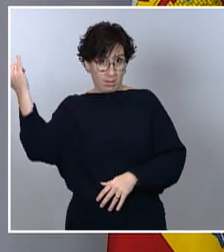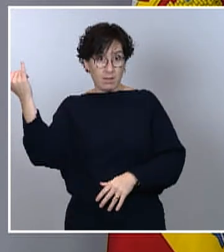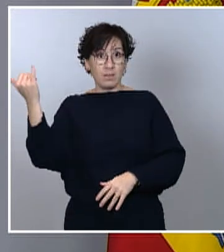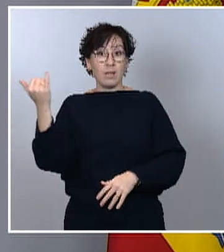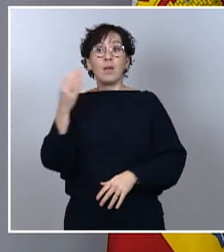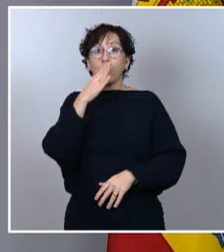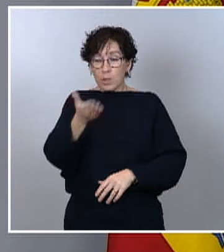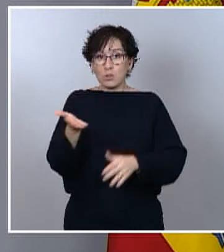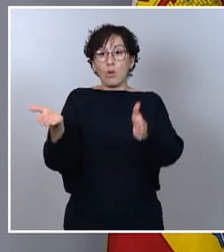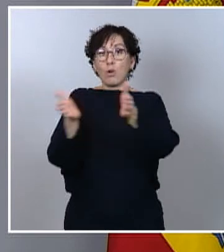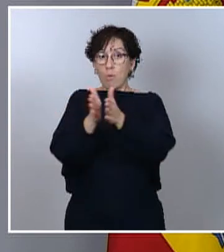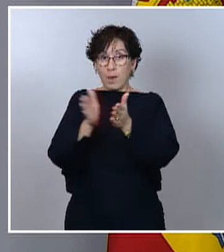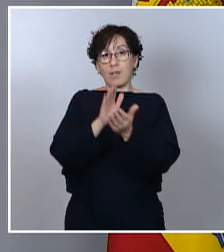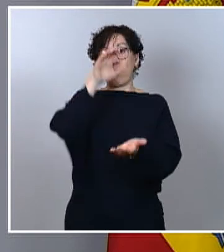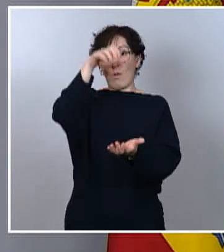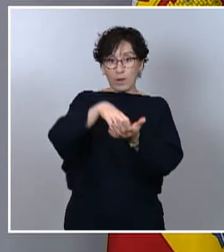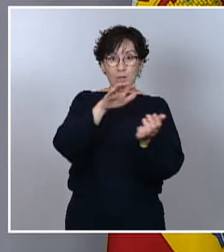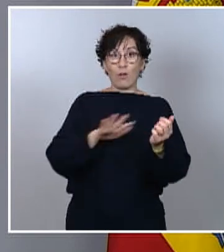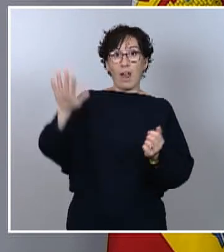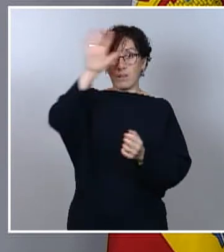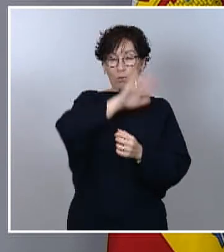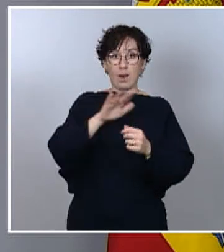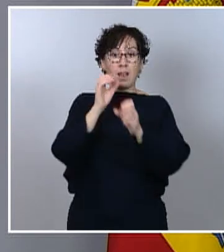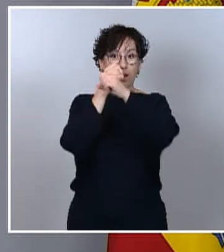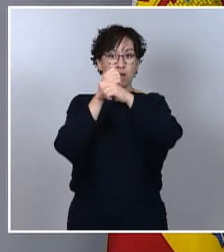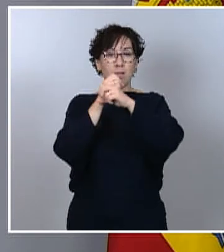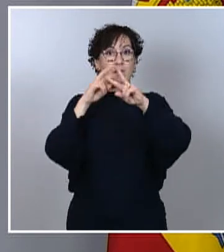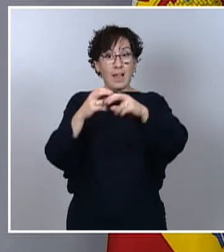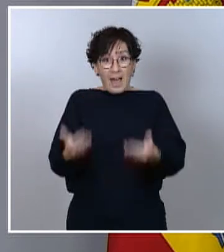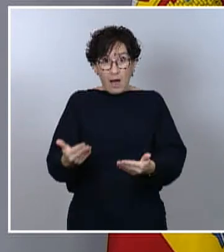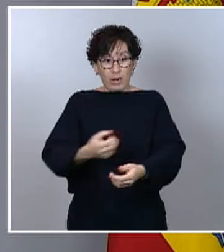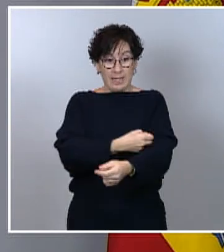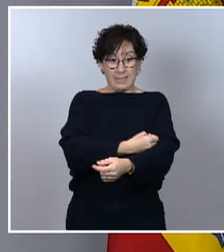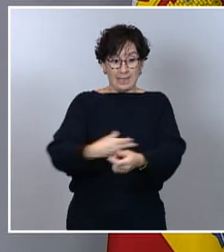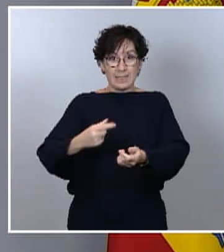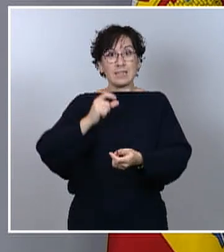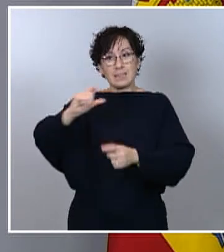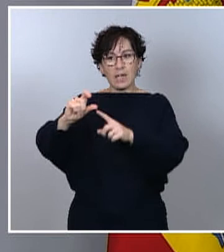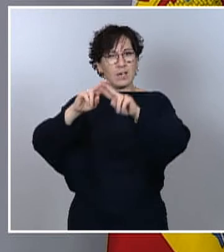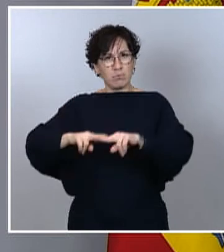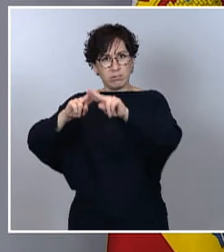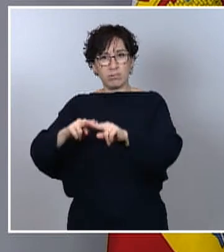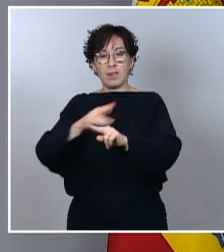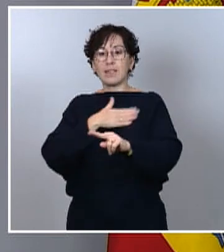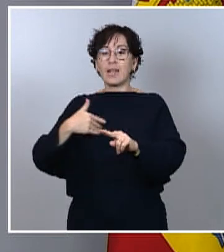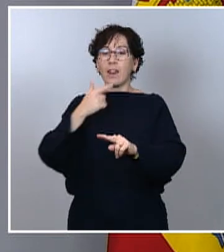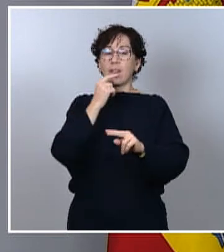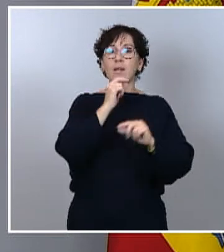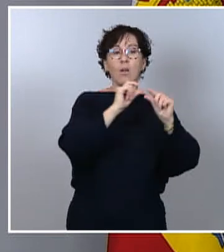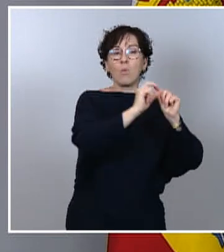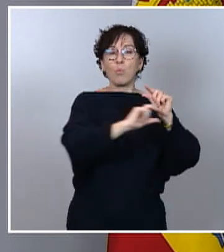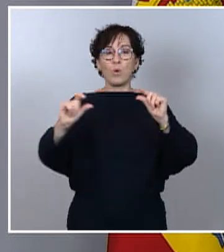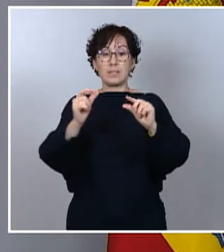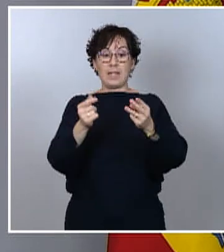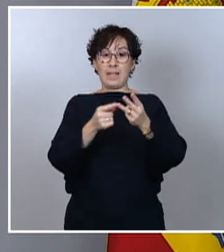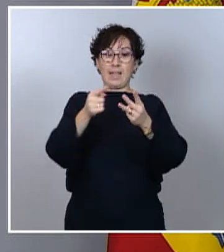de Microbiología están analizando todas las muestras serológicas, los que han sido positivos en las rondas anteriores y también los positivos en esta ronda, y con